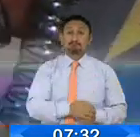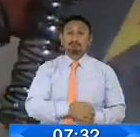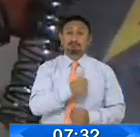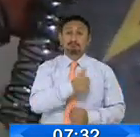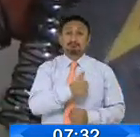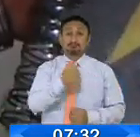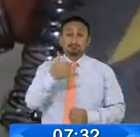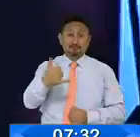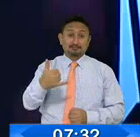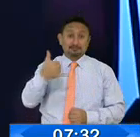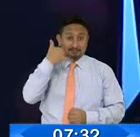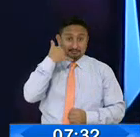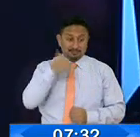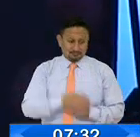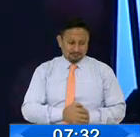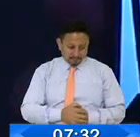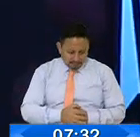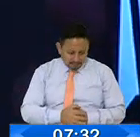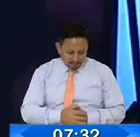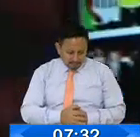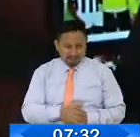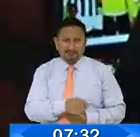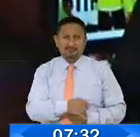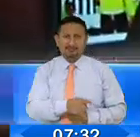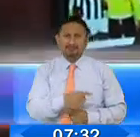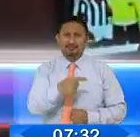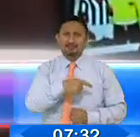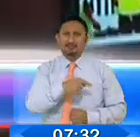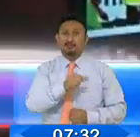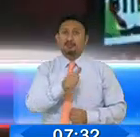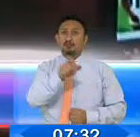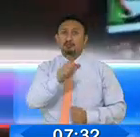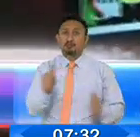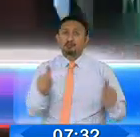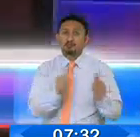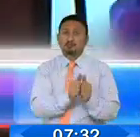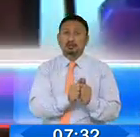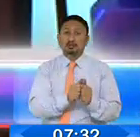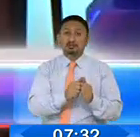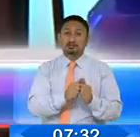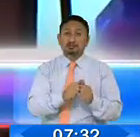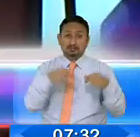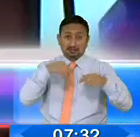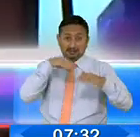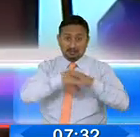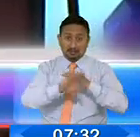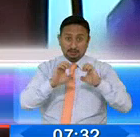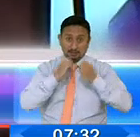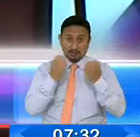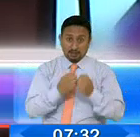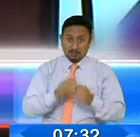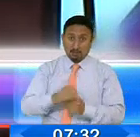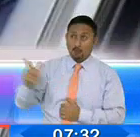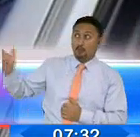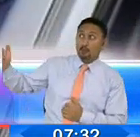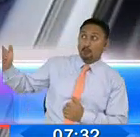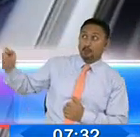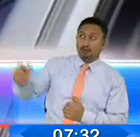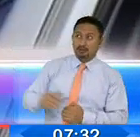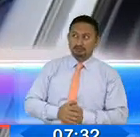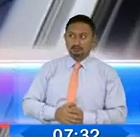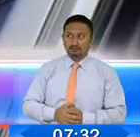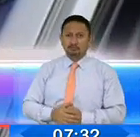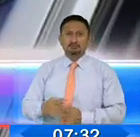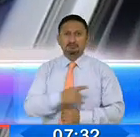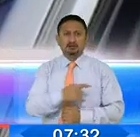individuo, la policía encontró fotografías que este junto a otra persona se habían tomado en el interior del estadio, pues al parecer